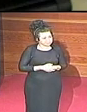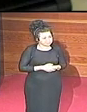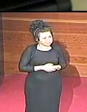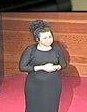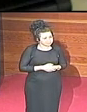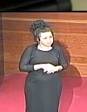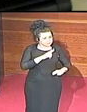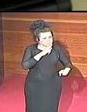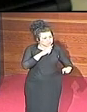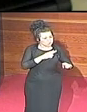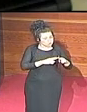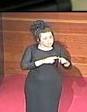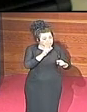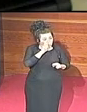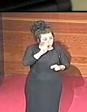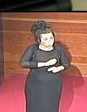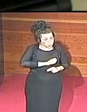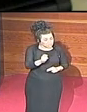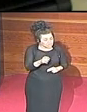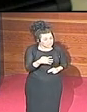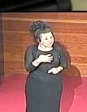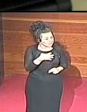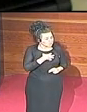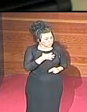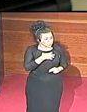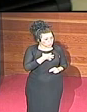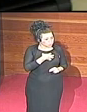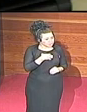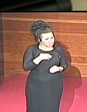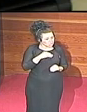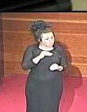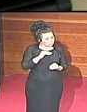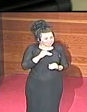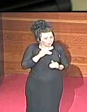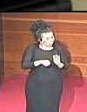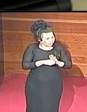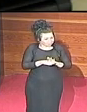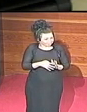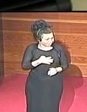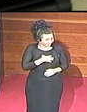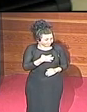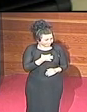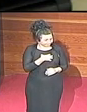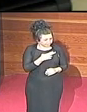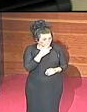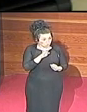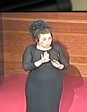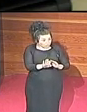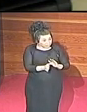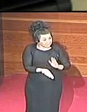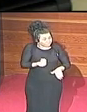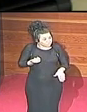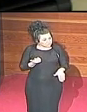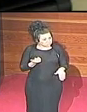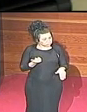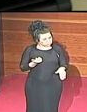El nombre Ucrania no puede ser conservado. La desnazificación, en